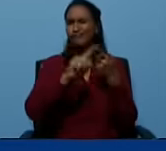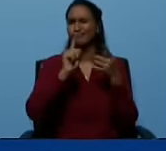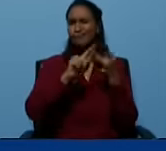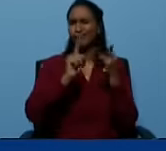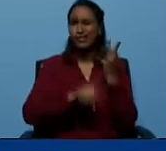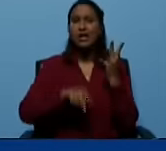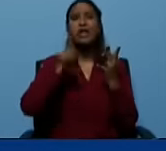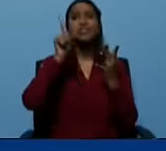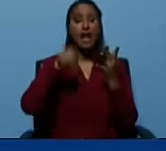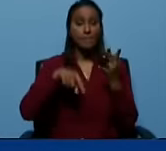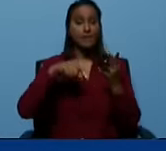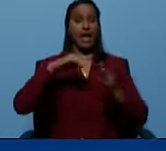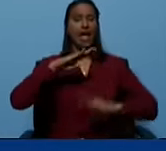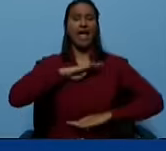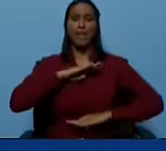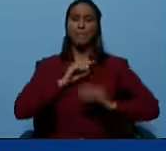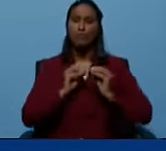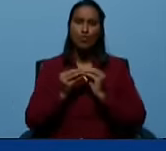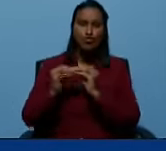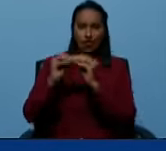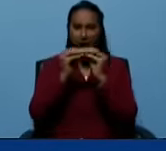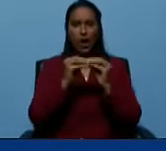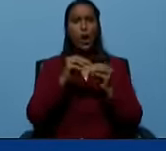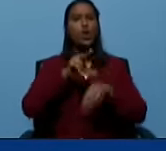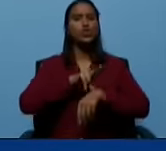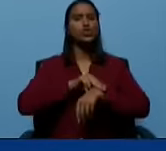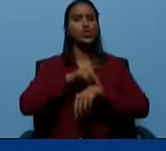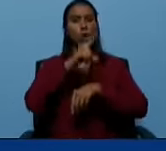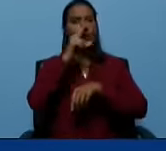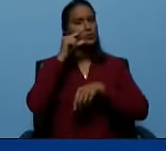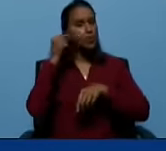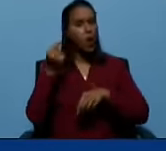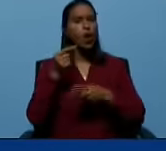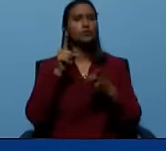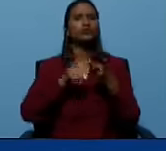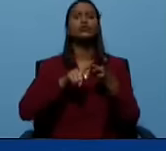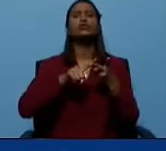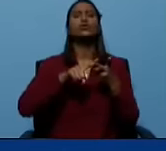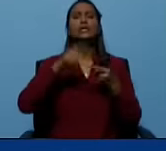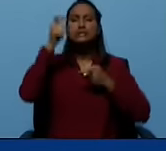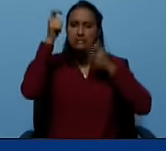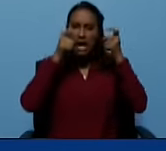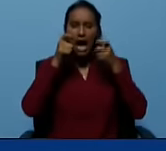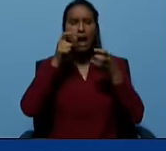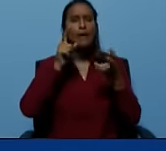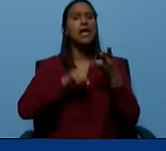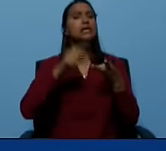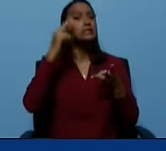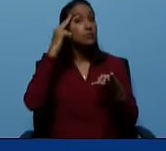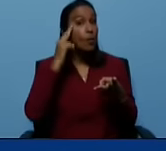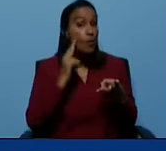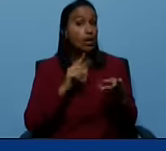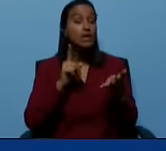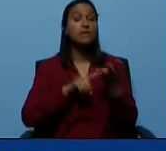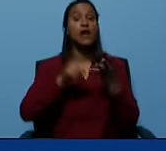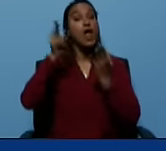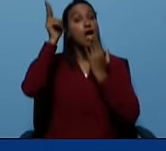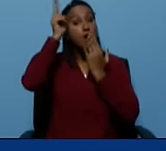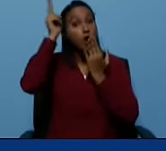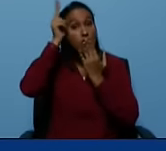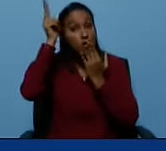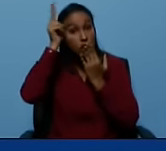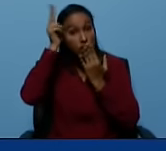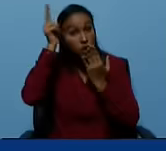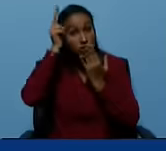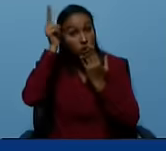estatuas de José Gregorio Hernández, de Simón Bolívar, de Hugo Chávez, del indio Coromoto, gran cacique Coromoto, el